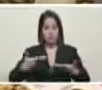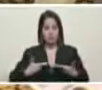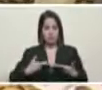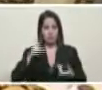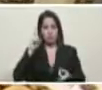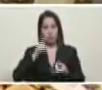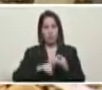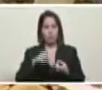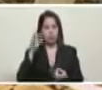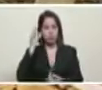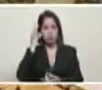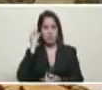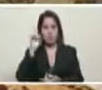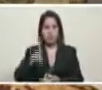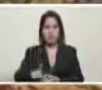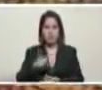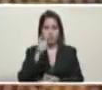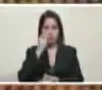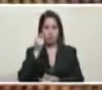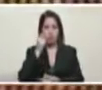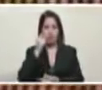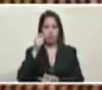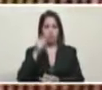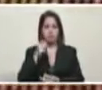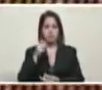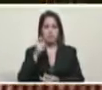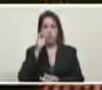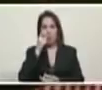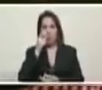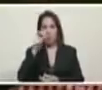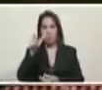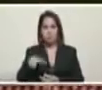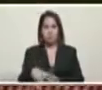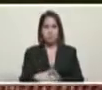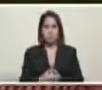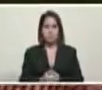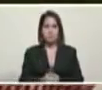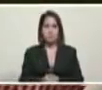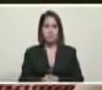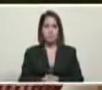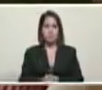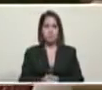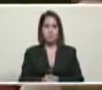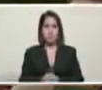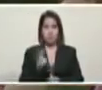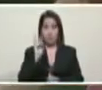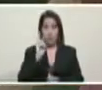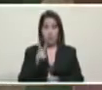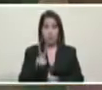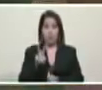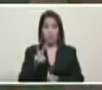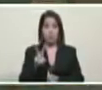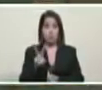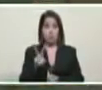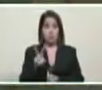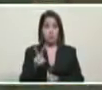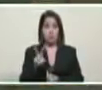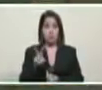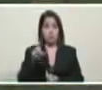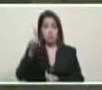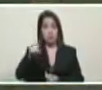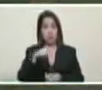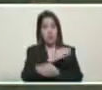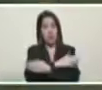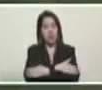su esposa y también su padre Fabriciano Solano. Vemos allí además el